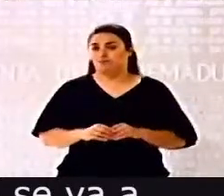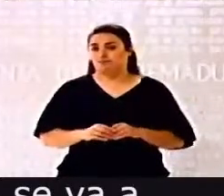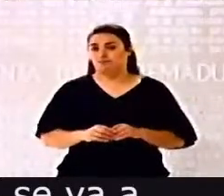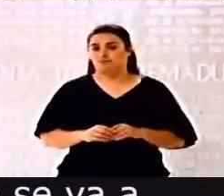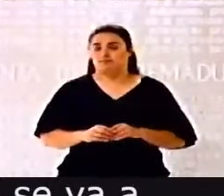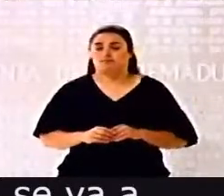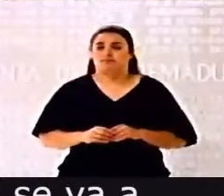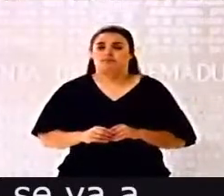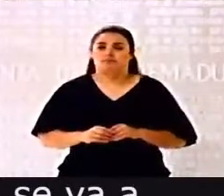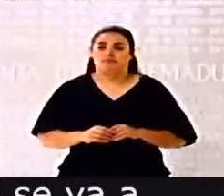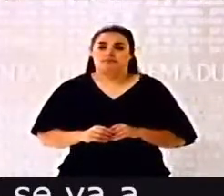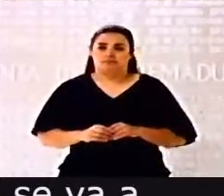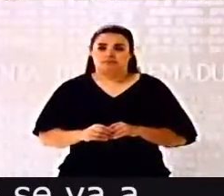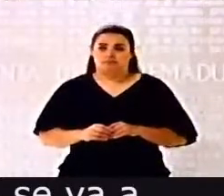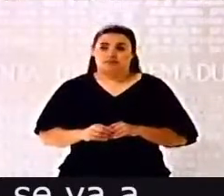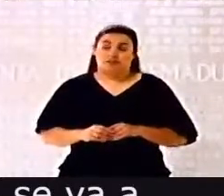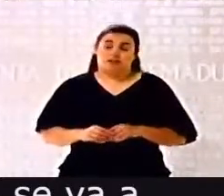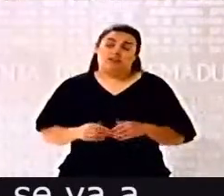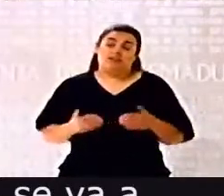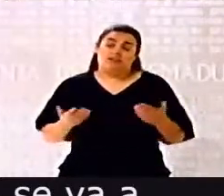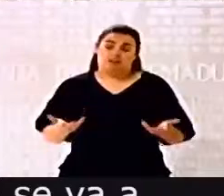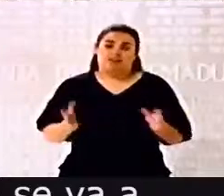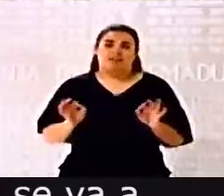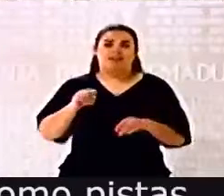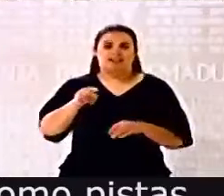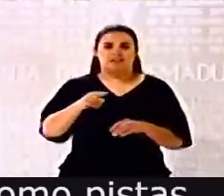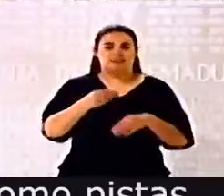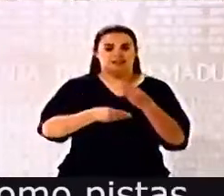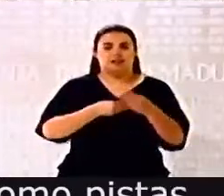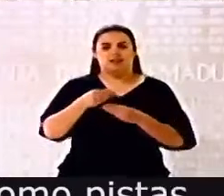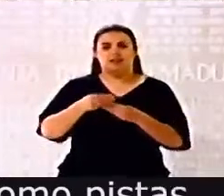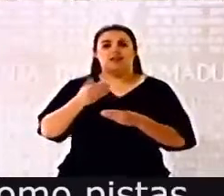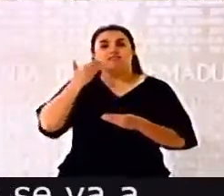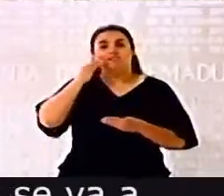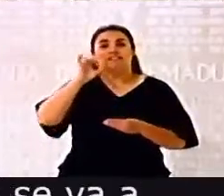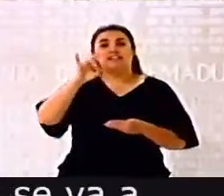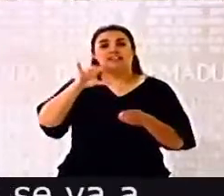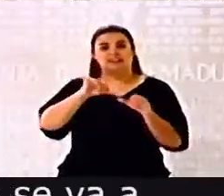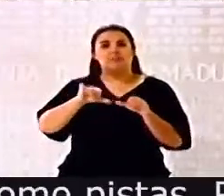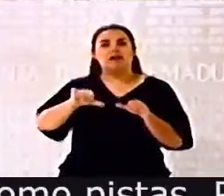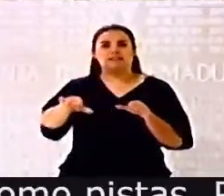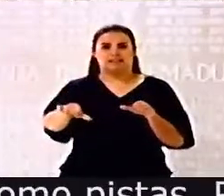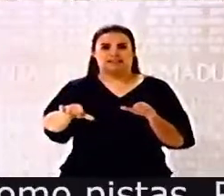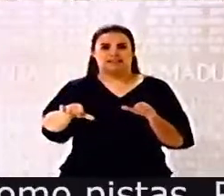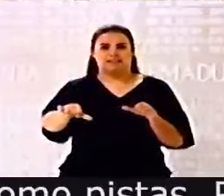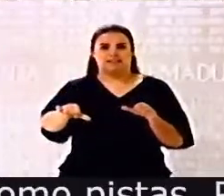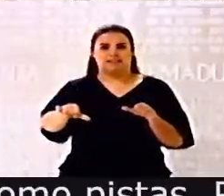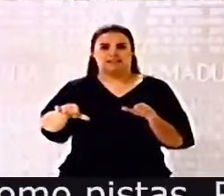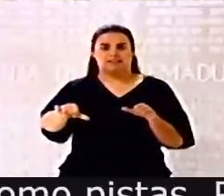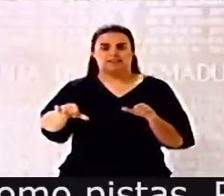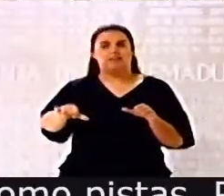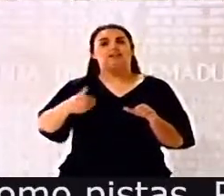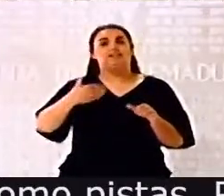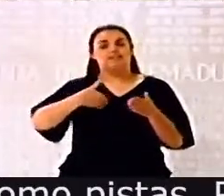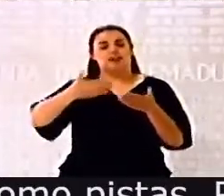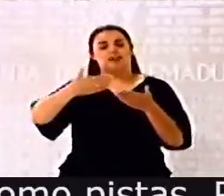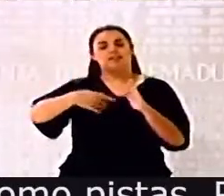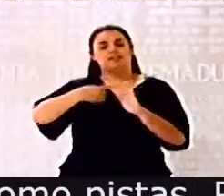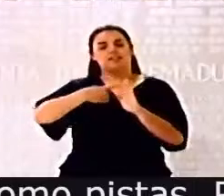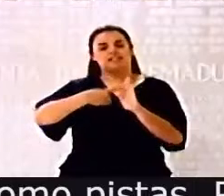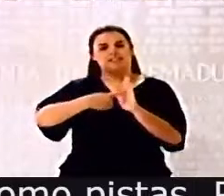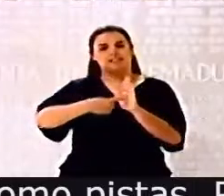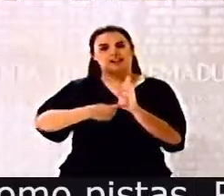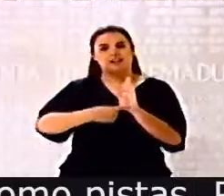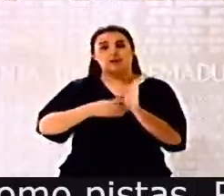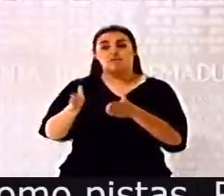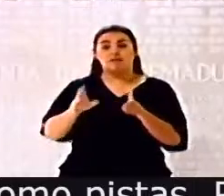pistas de baile. Por lo tanto, esto es lo que ocurrirá a partir del día 15. Vamos desescalando en la